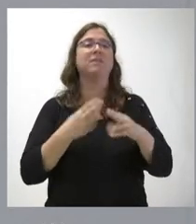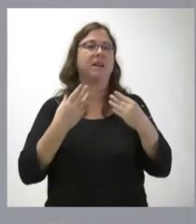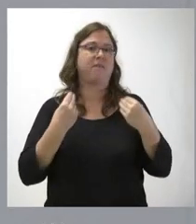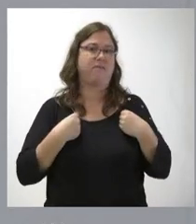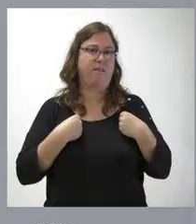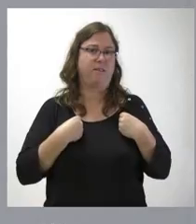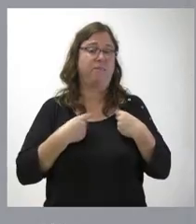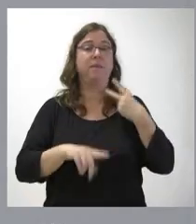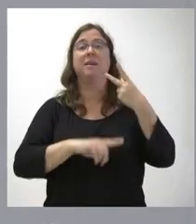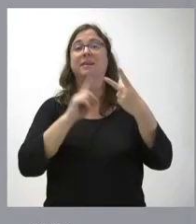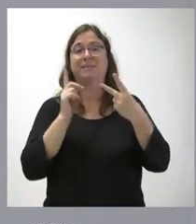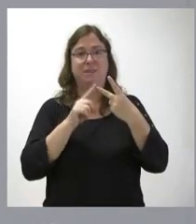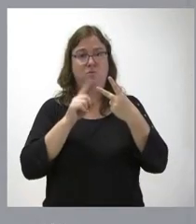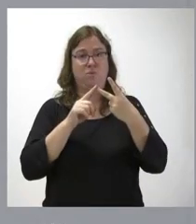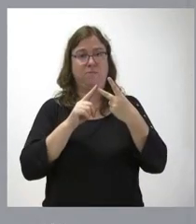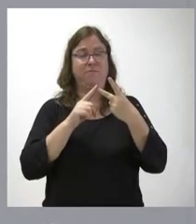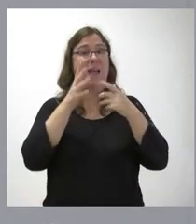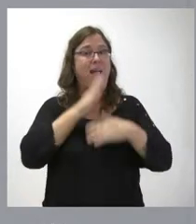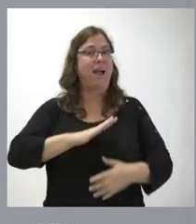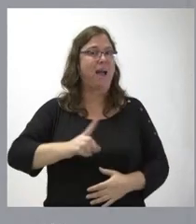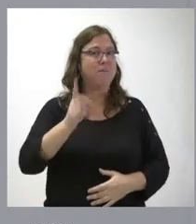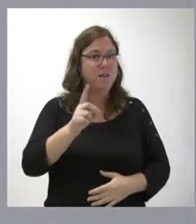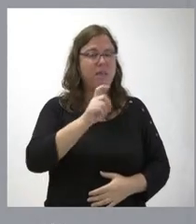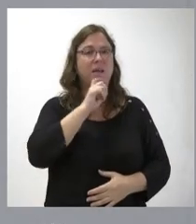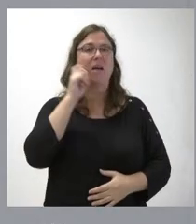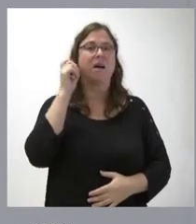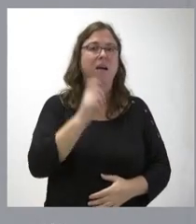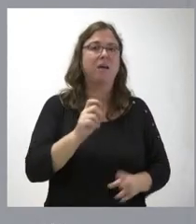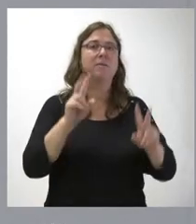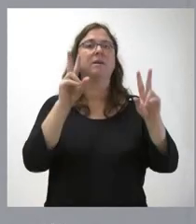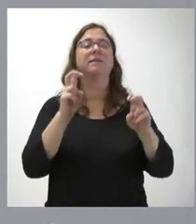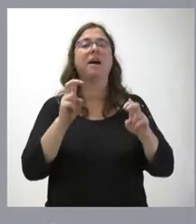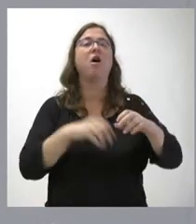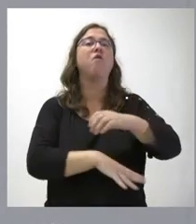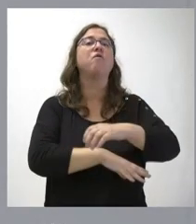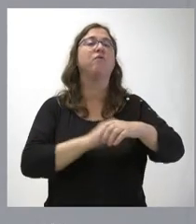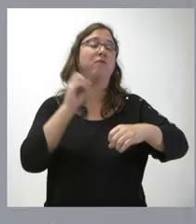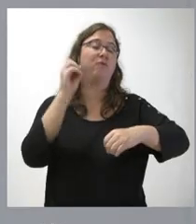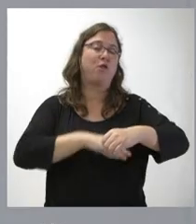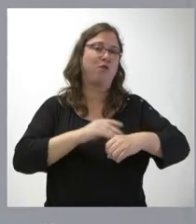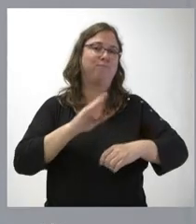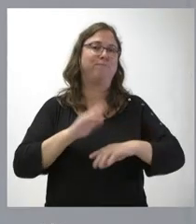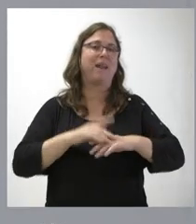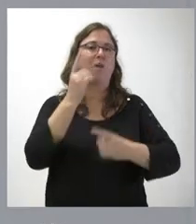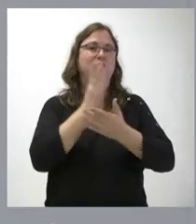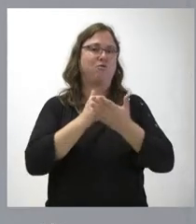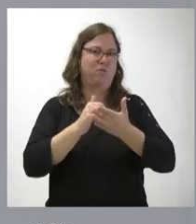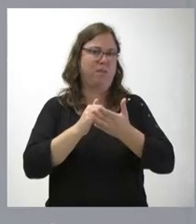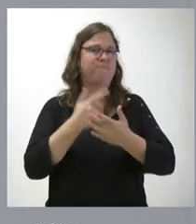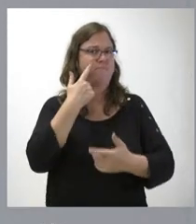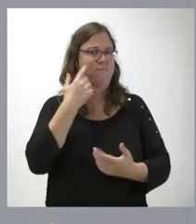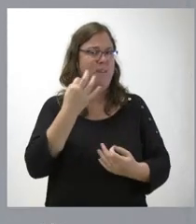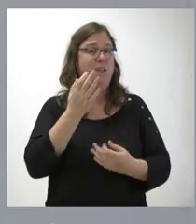cuestión que es esta amenaza esta advertencia en relación con la reducción de fondos a algunas comunidades autónomas lo que vemos aquí es que el